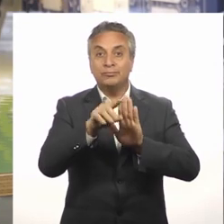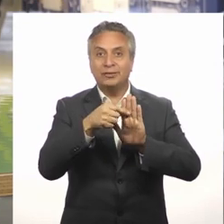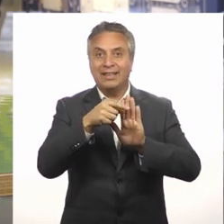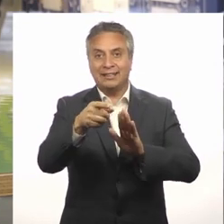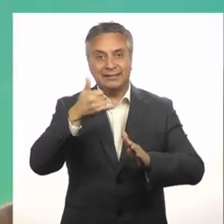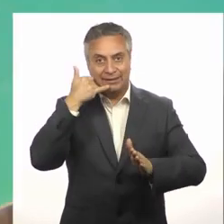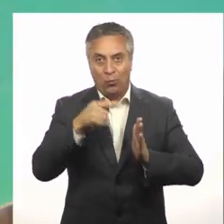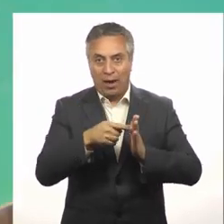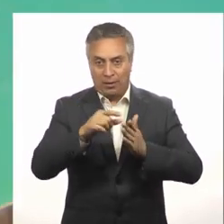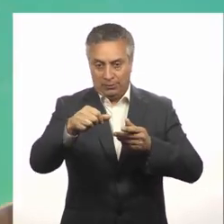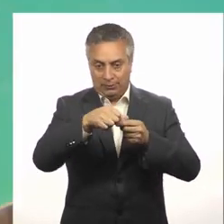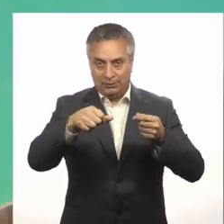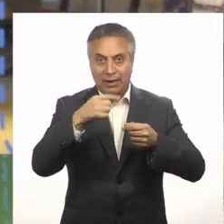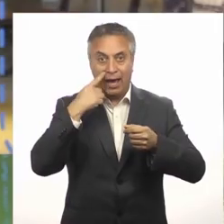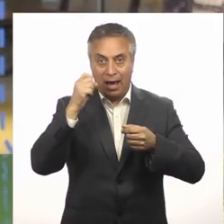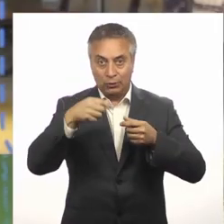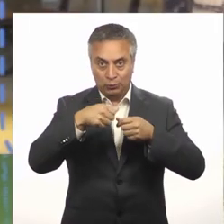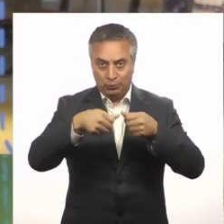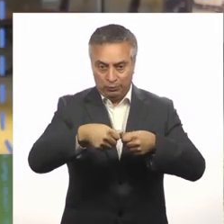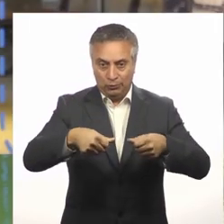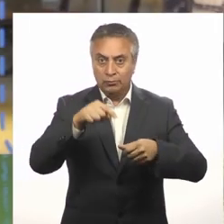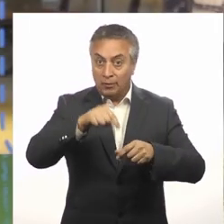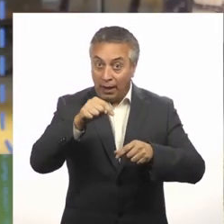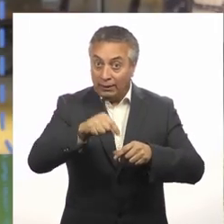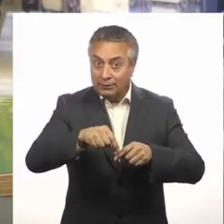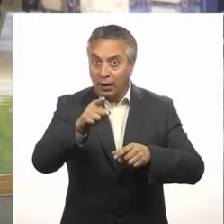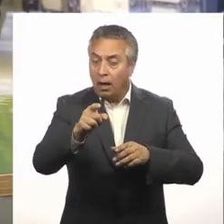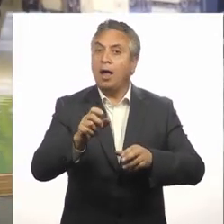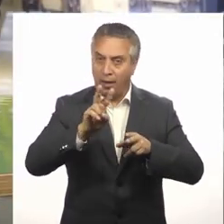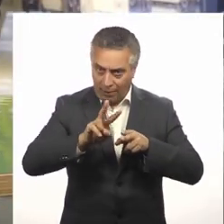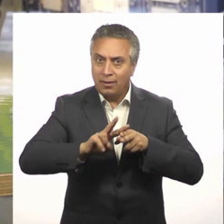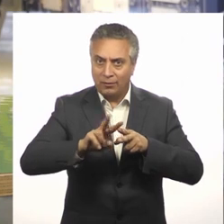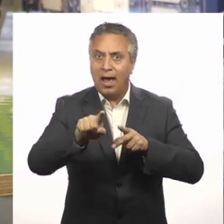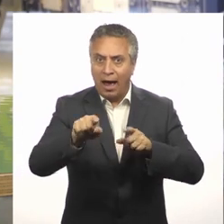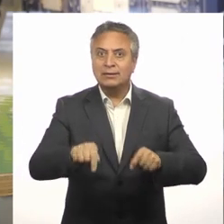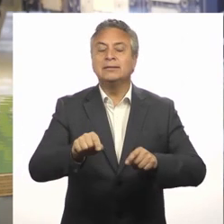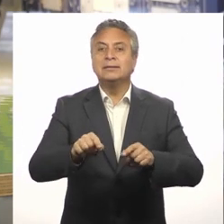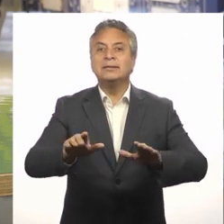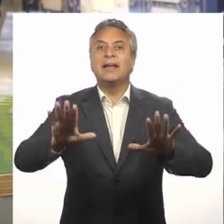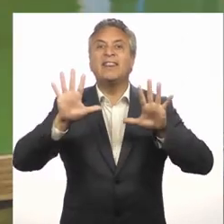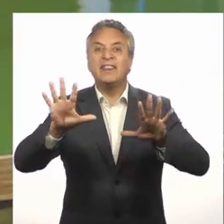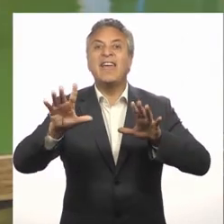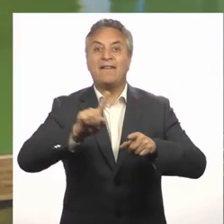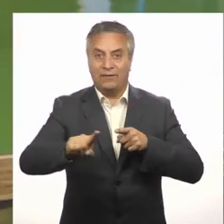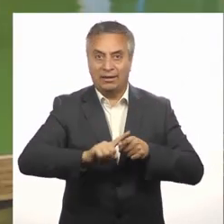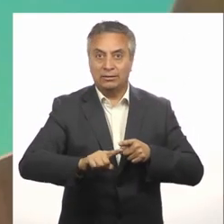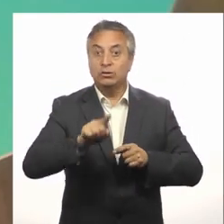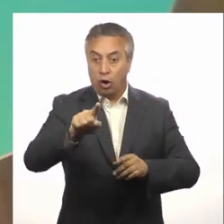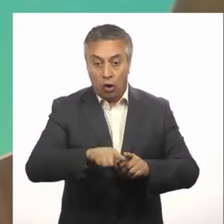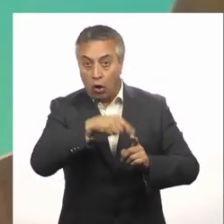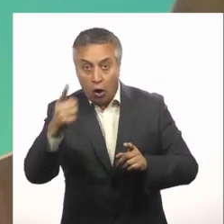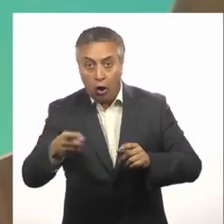Pintan de azul. Y este procedimiento lo tienen que hacer 10 veces. Sacan otro scotch, lo